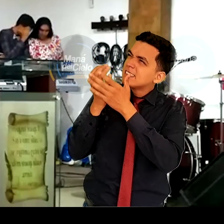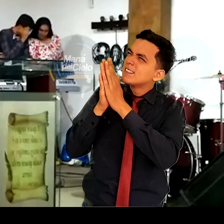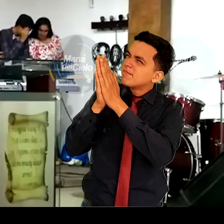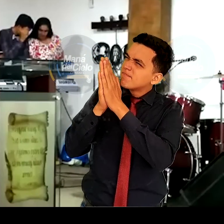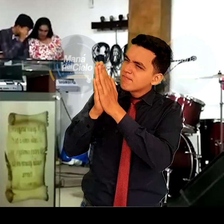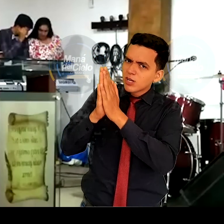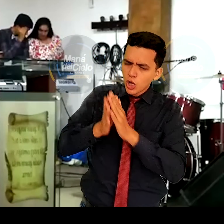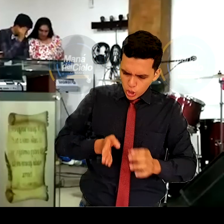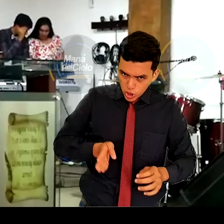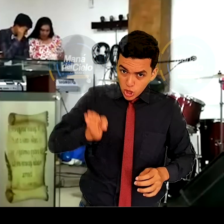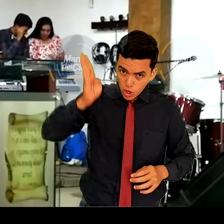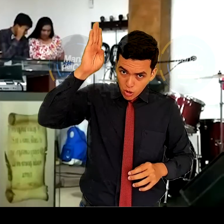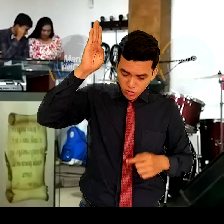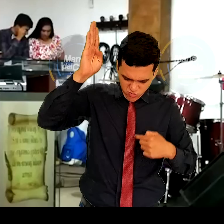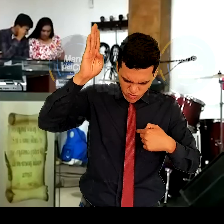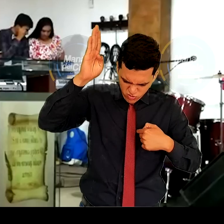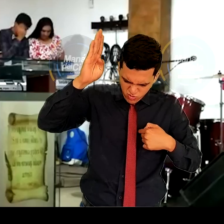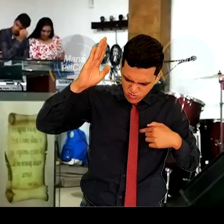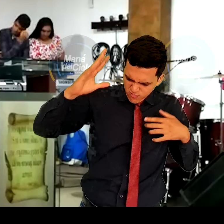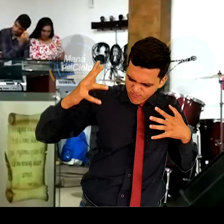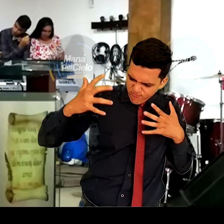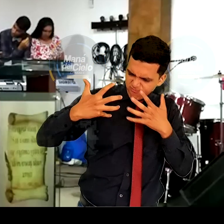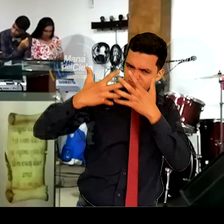y velando en ello,